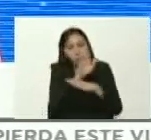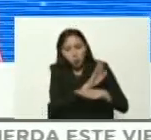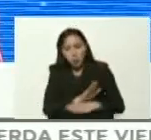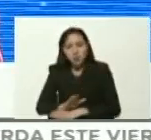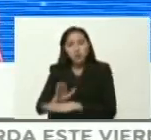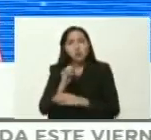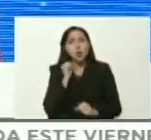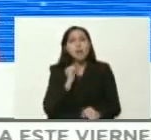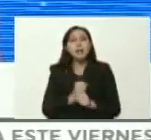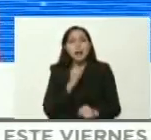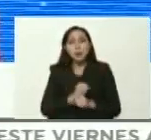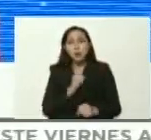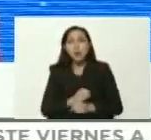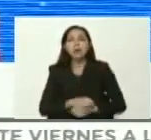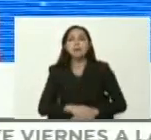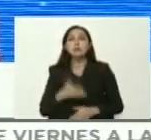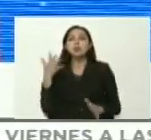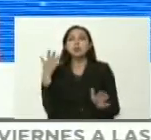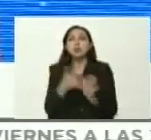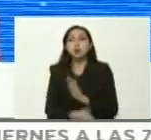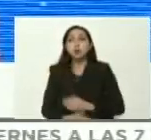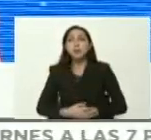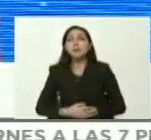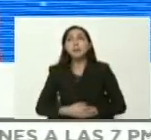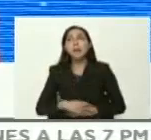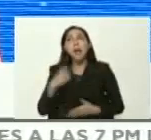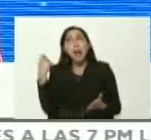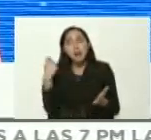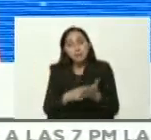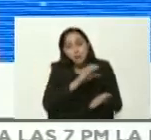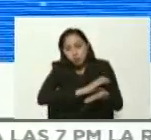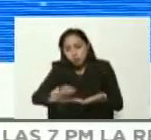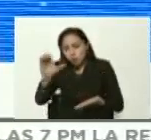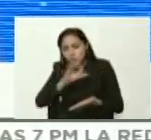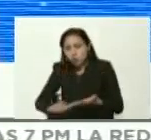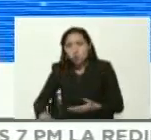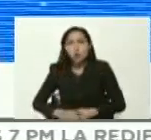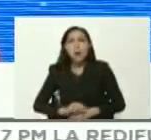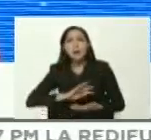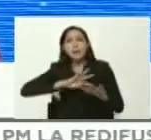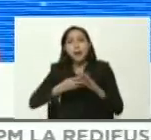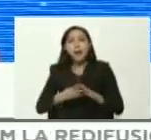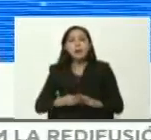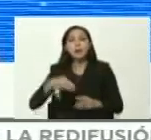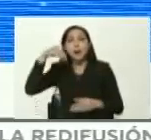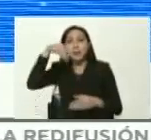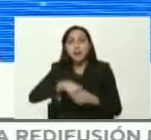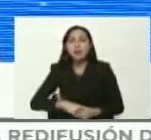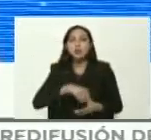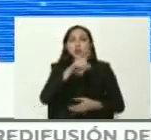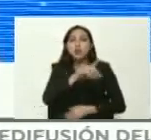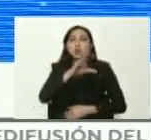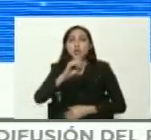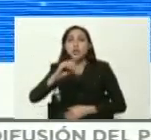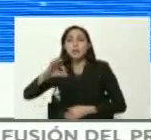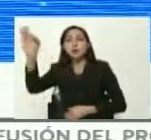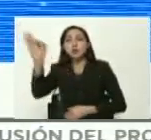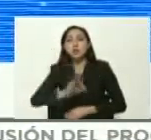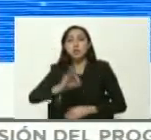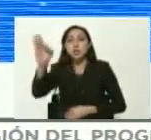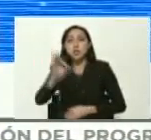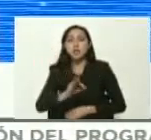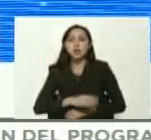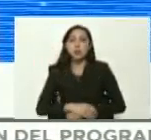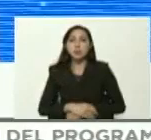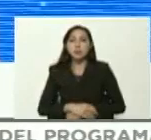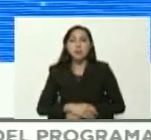laboral, a través de la inversión en la salud pública, la misión barrio adentro, 100%, a través